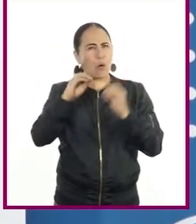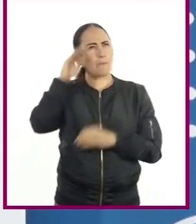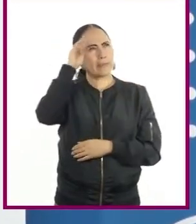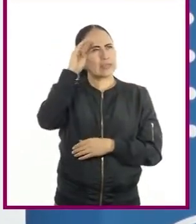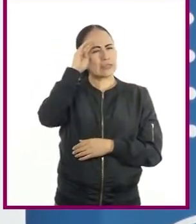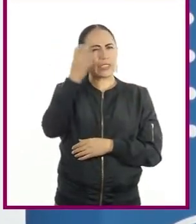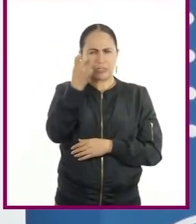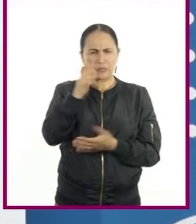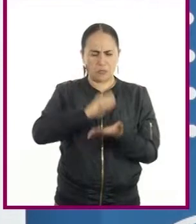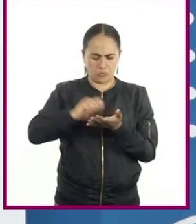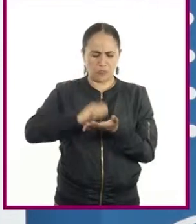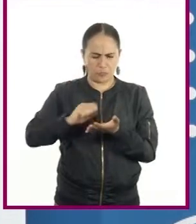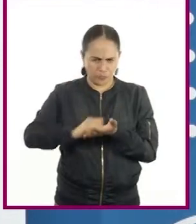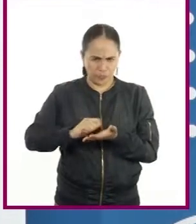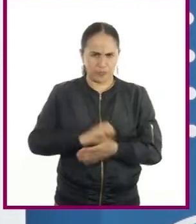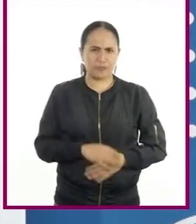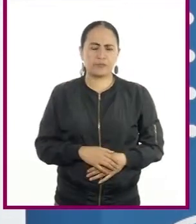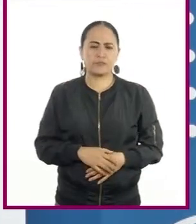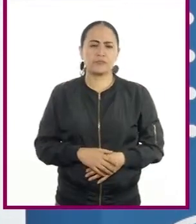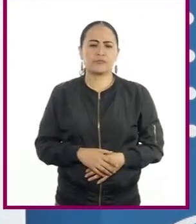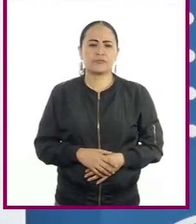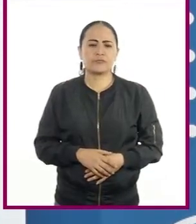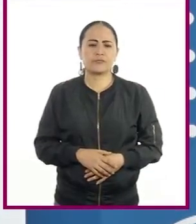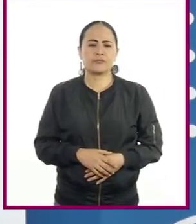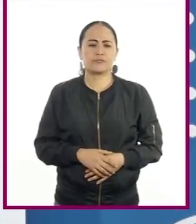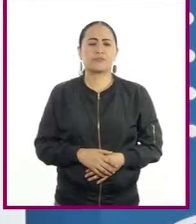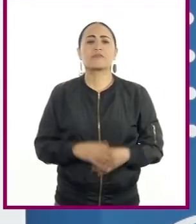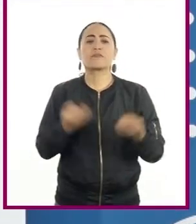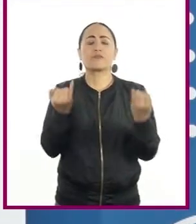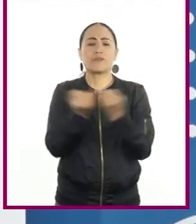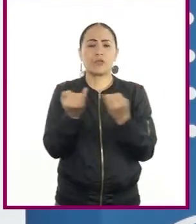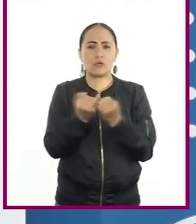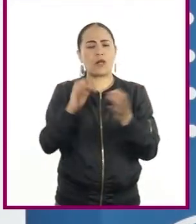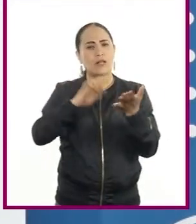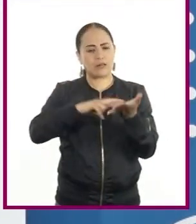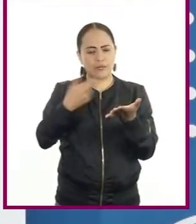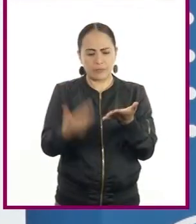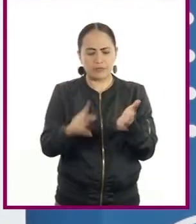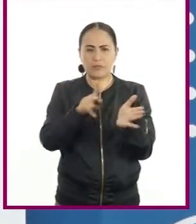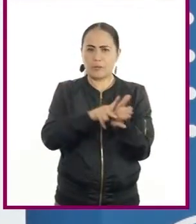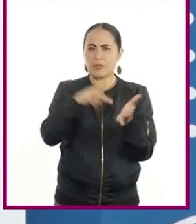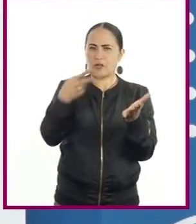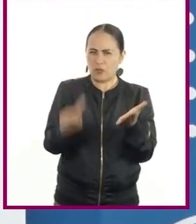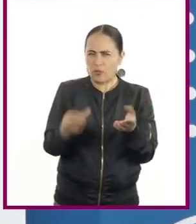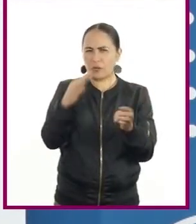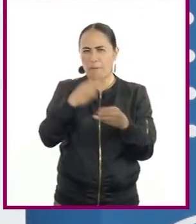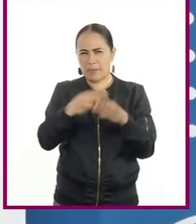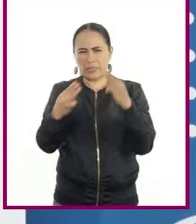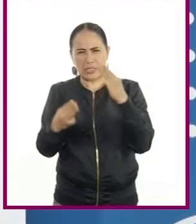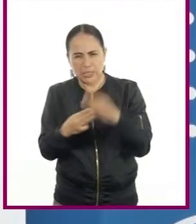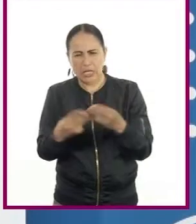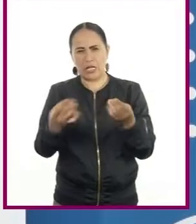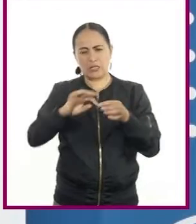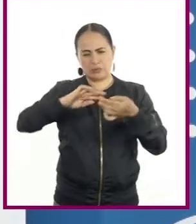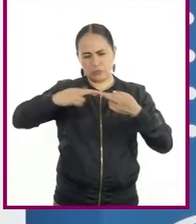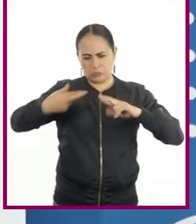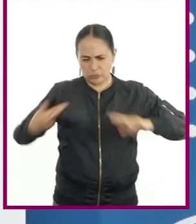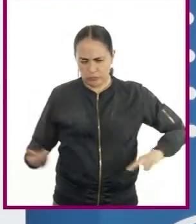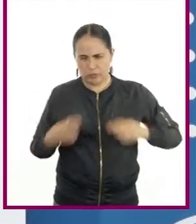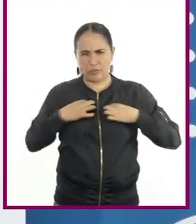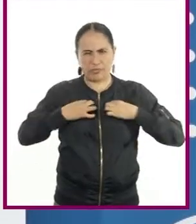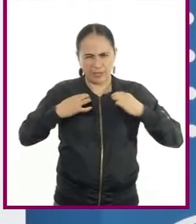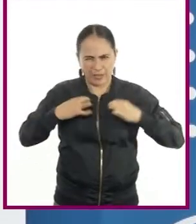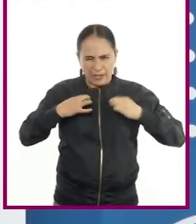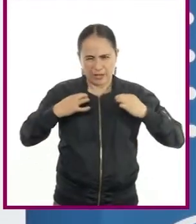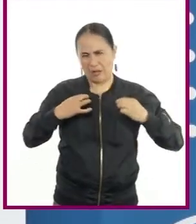reflexiones. Tengan a la mano revistas, periódicos y otros materiales como estambre, retazos de